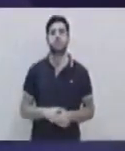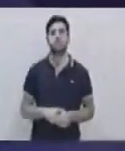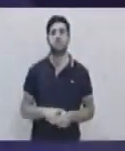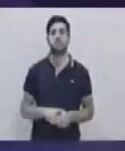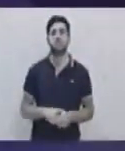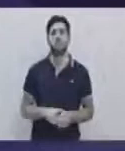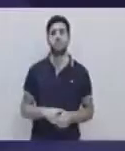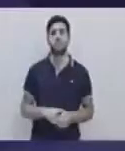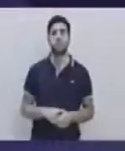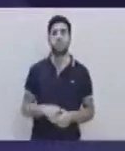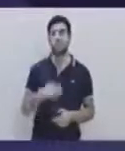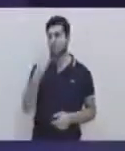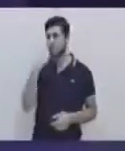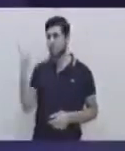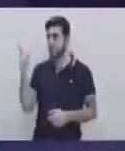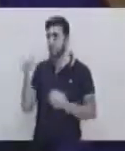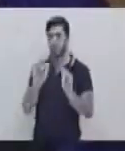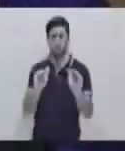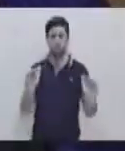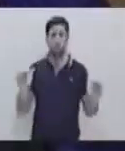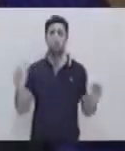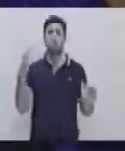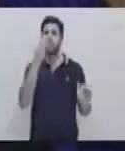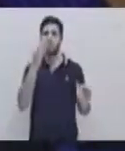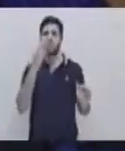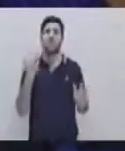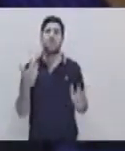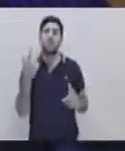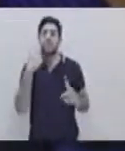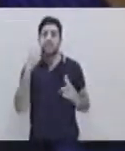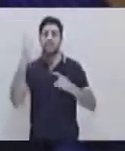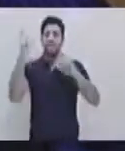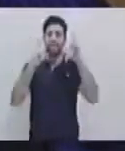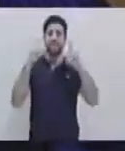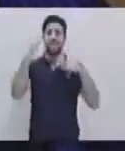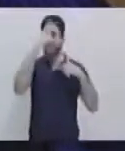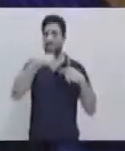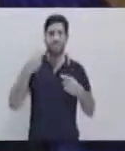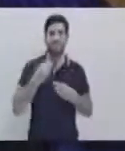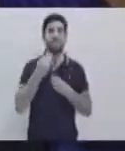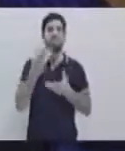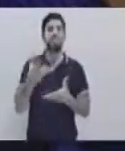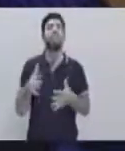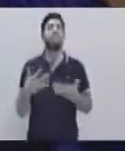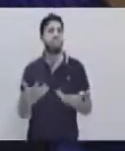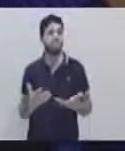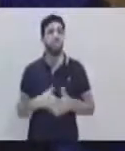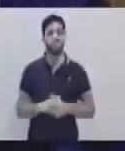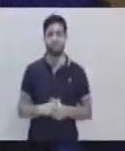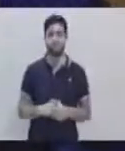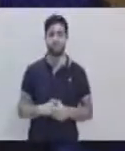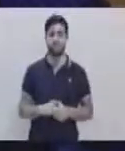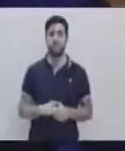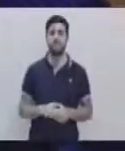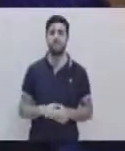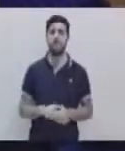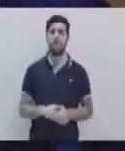¿Cuál es el estado de ánimo que muestran las niñas? Observa detenidamente el rostro de cada una de ellas.